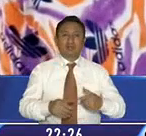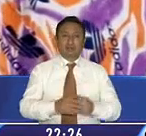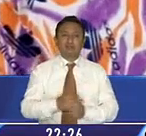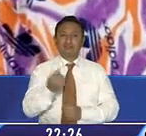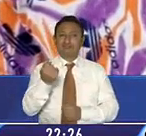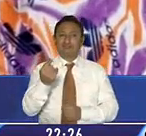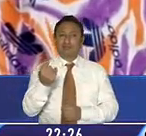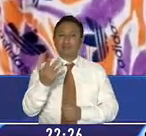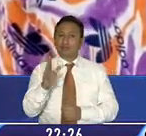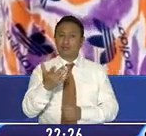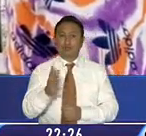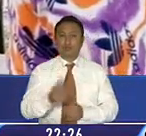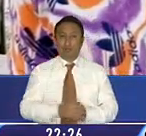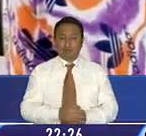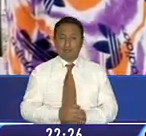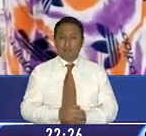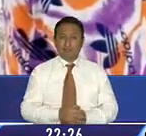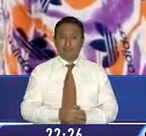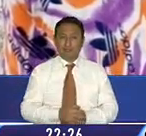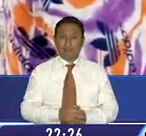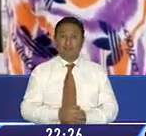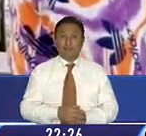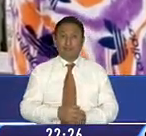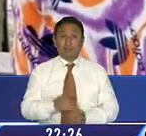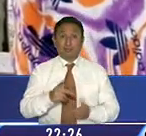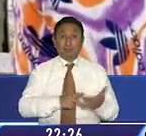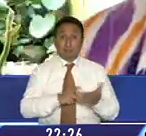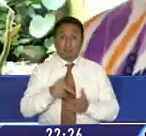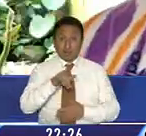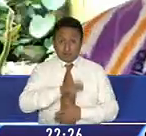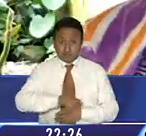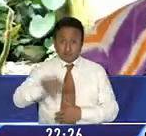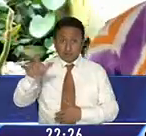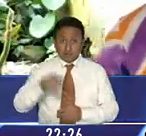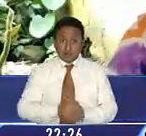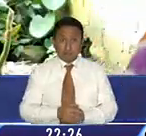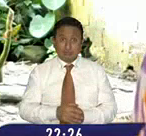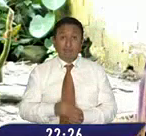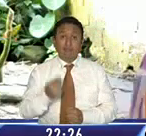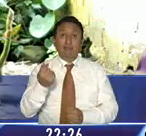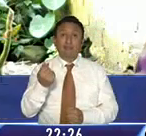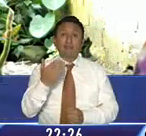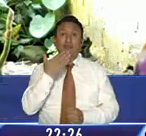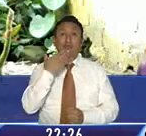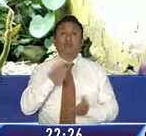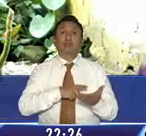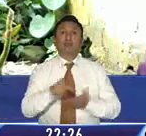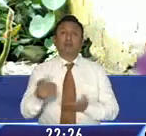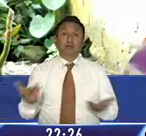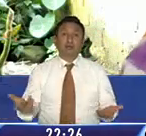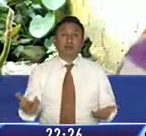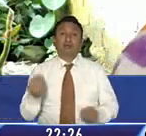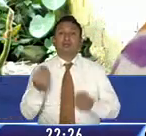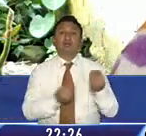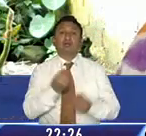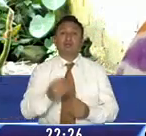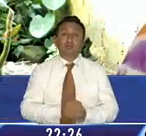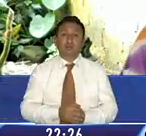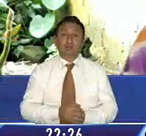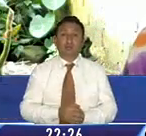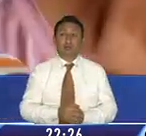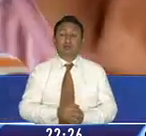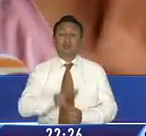son de escasos recursos y no tienen dinero para pagar el flete. No teníamos plata, ¿con qué plata vamos a llegar allá? Dijeron que el vuelo